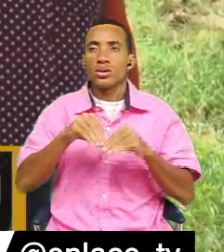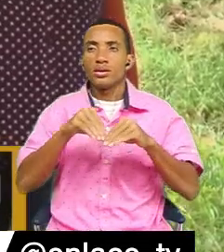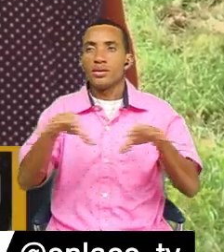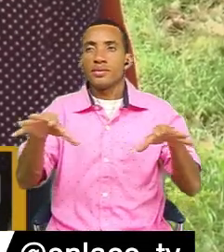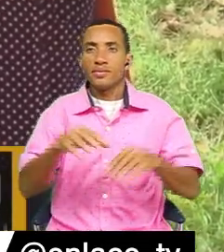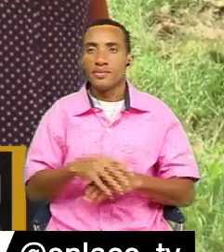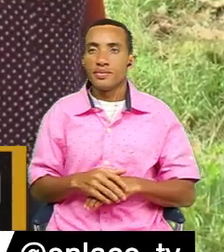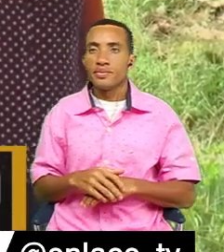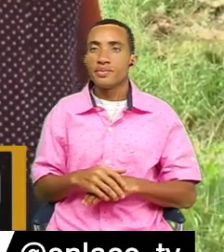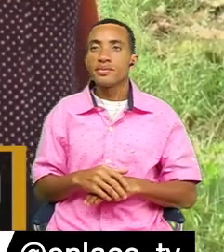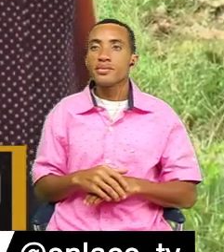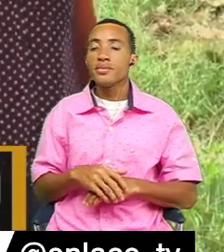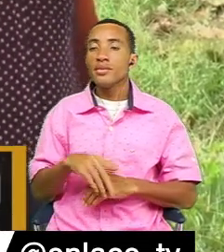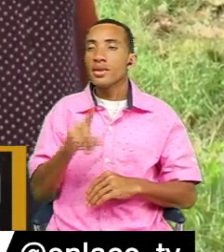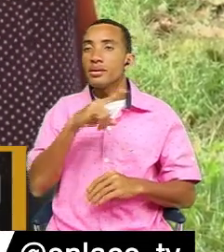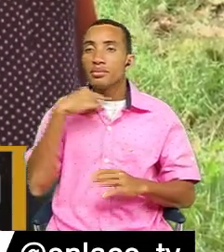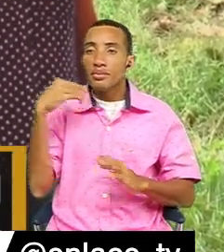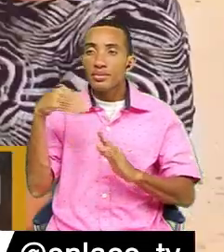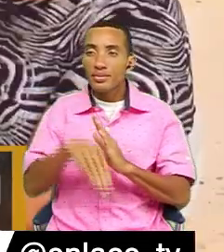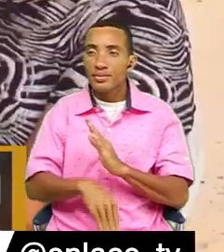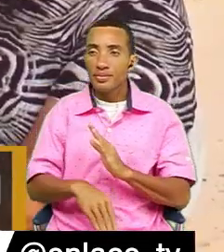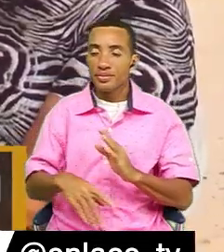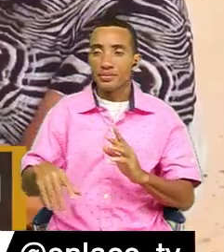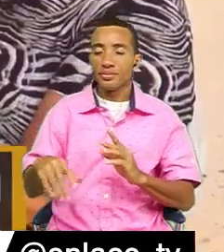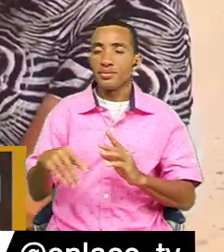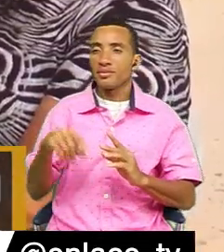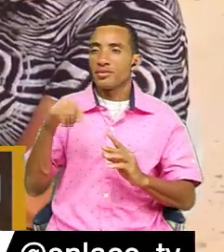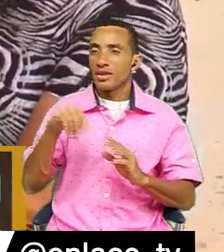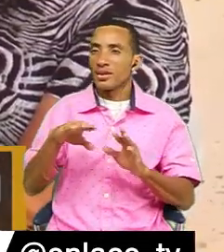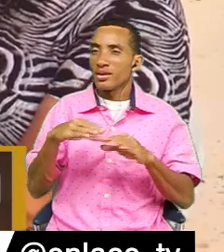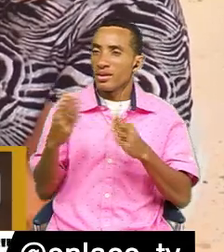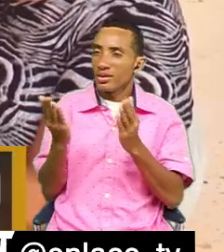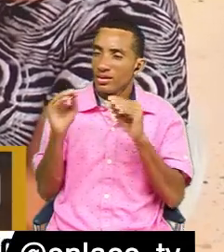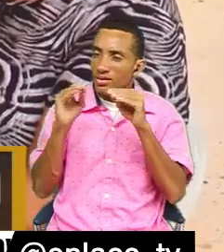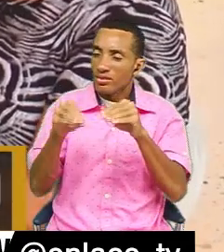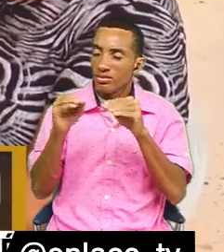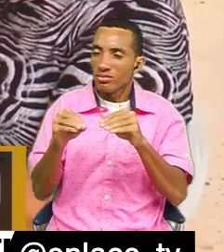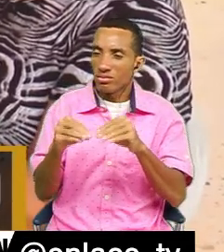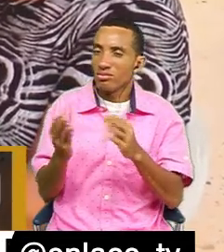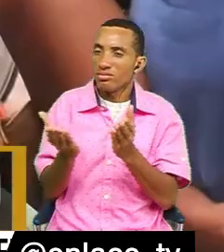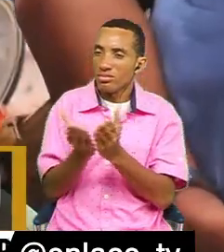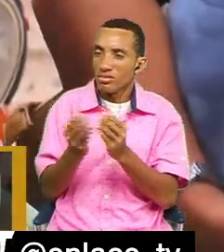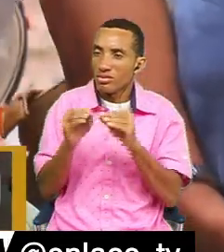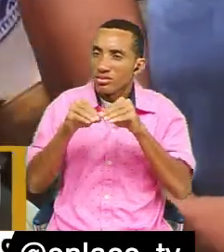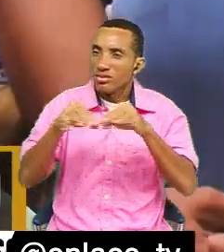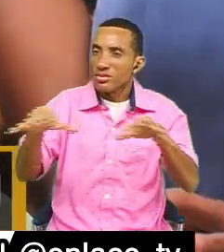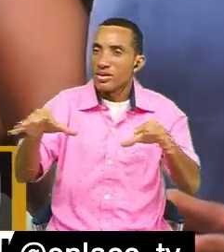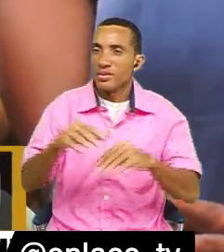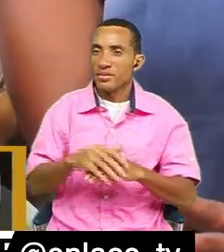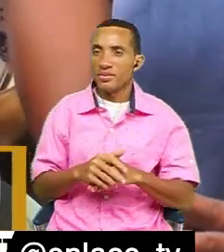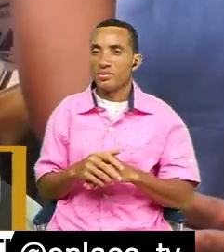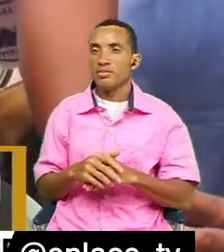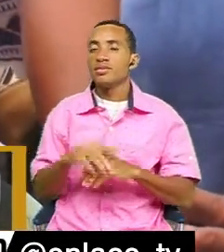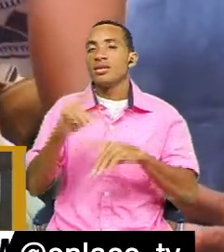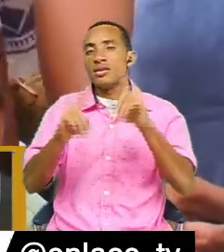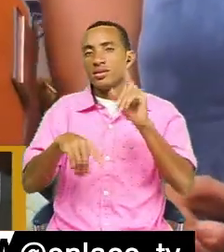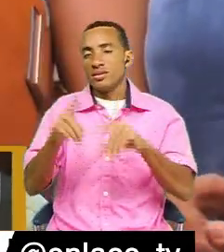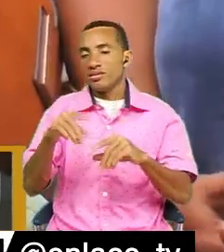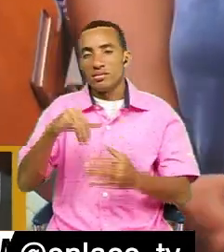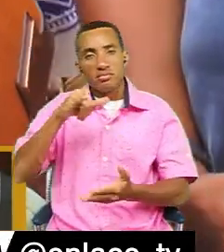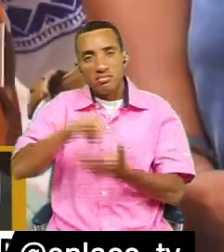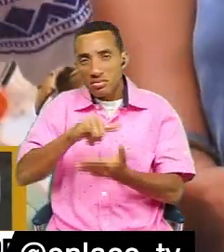que en los momentos de crisis que ha tenido la educación pública en Barranca Bermeja no se ha actuado de la misma manera, según lo dieron a conocer